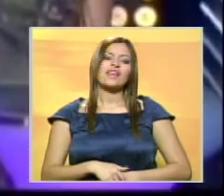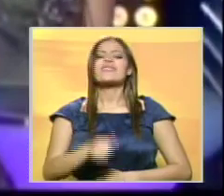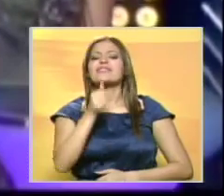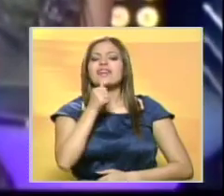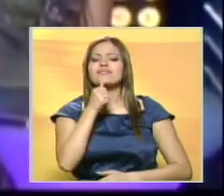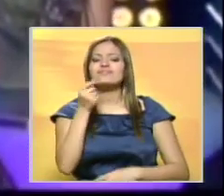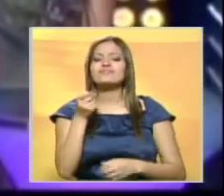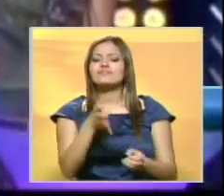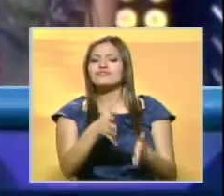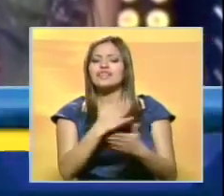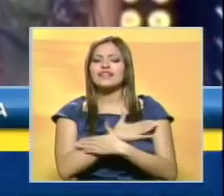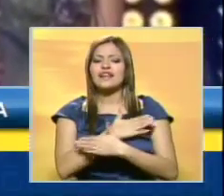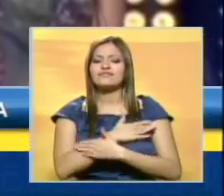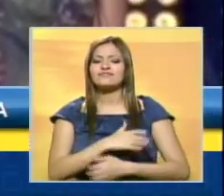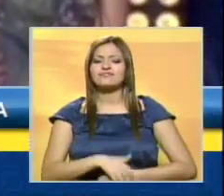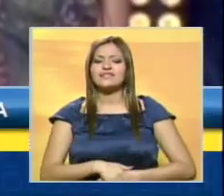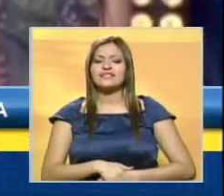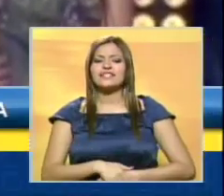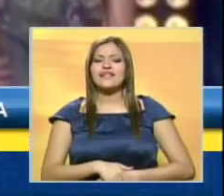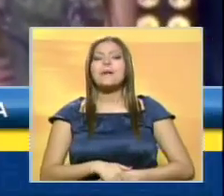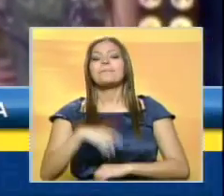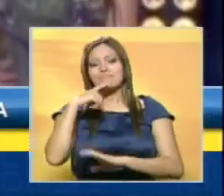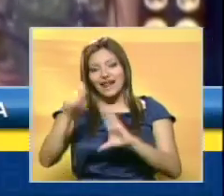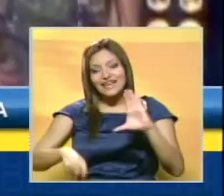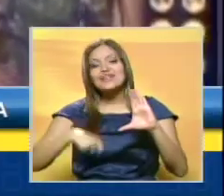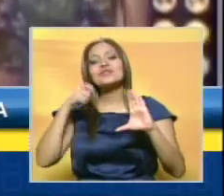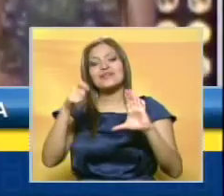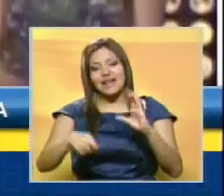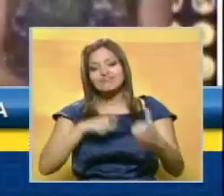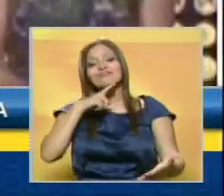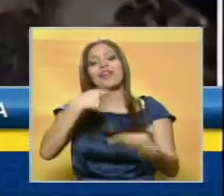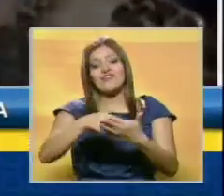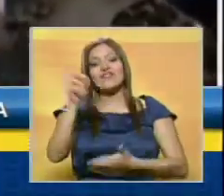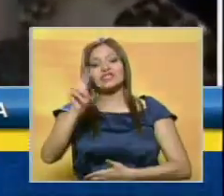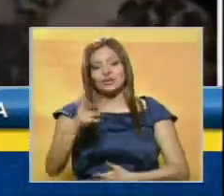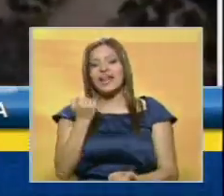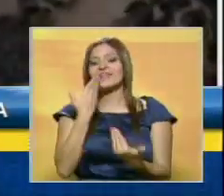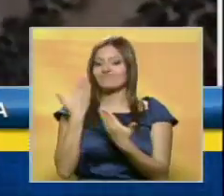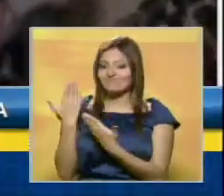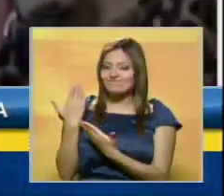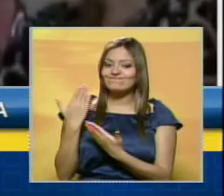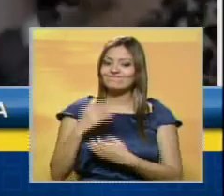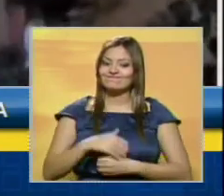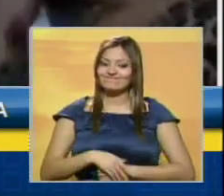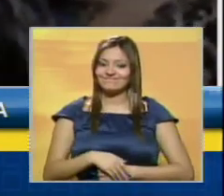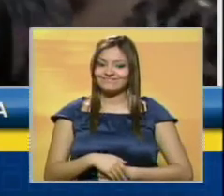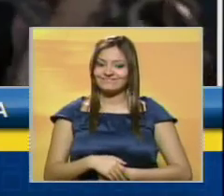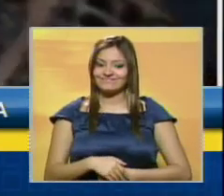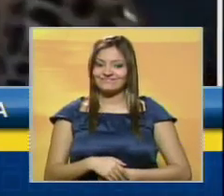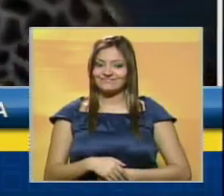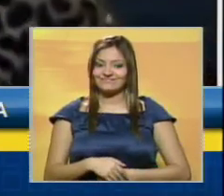para Azul y no tan rosa, de Miguel Ferrari.